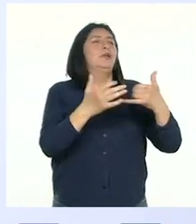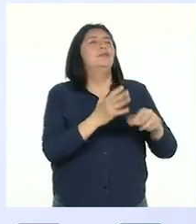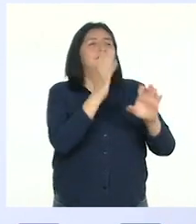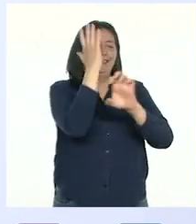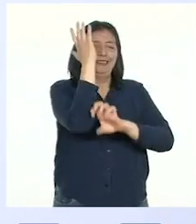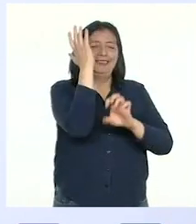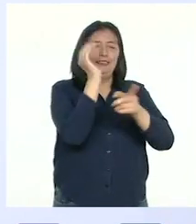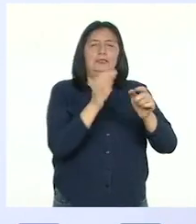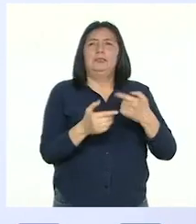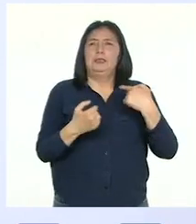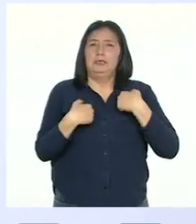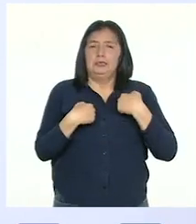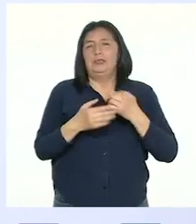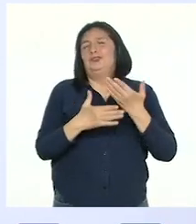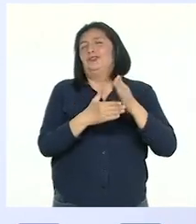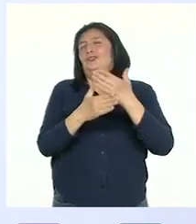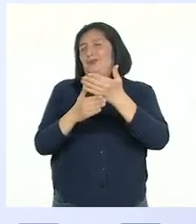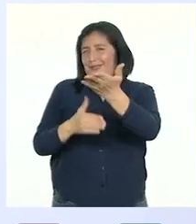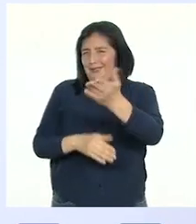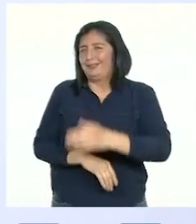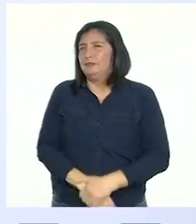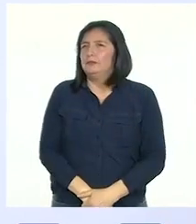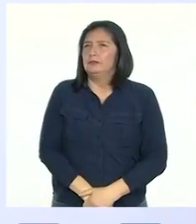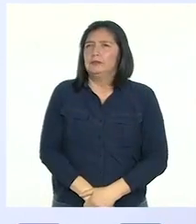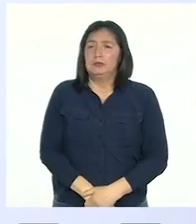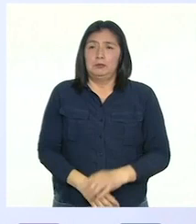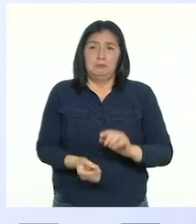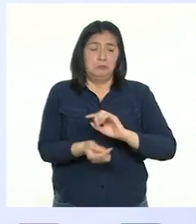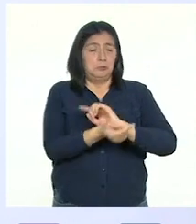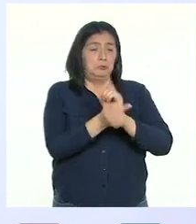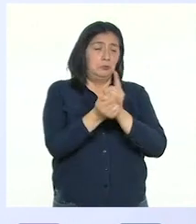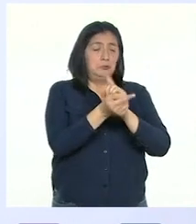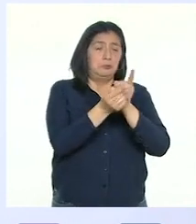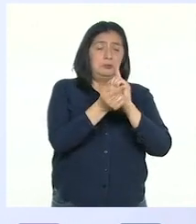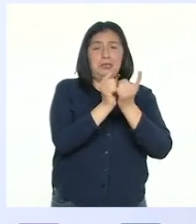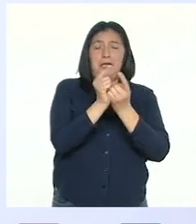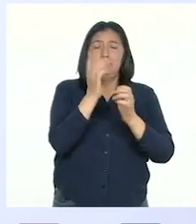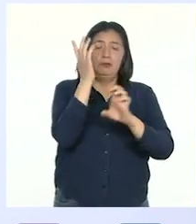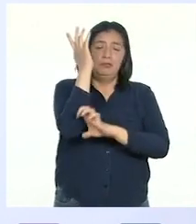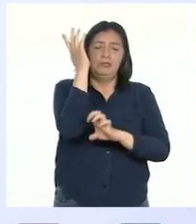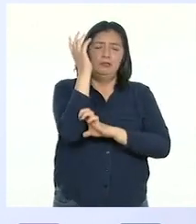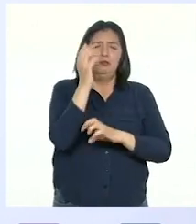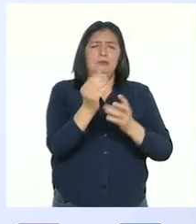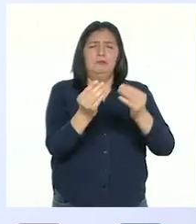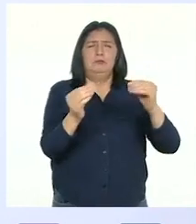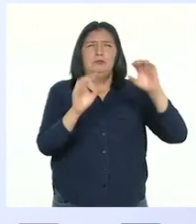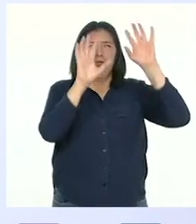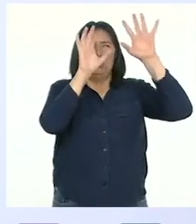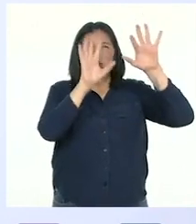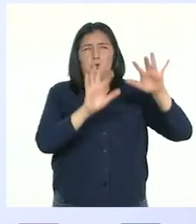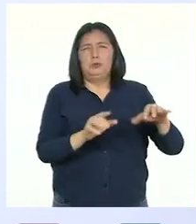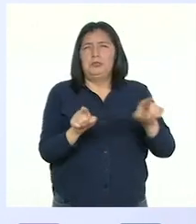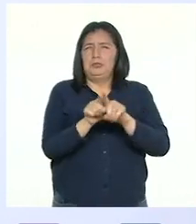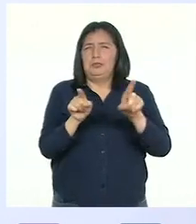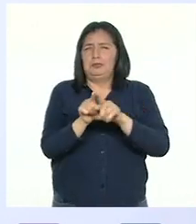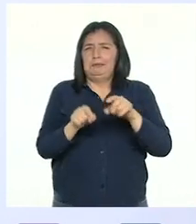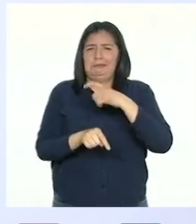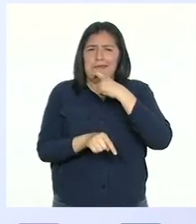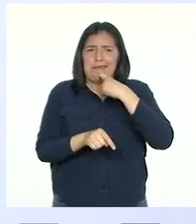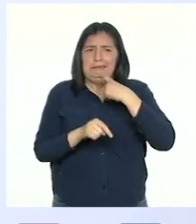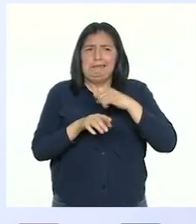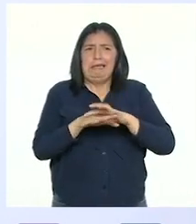estaciones. Joshua nos quiere compartir la suya. Por los cambios de estación, hay muchas lluvias y también sequías